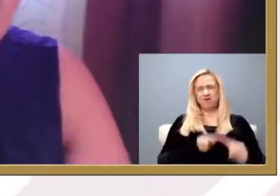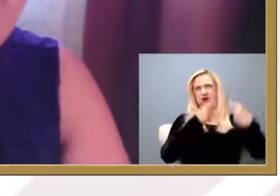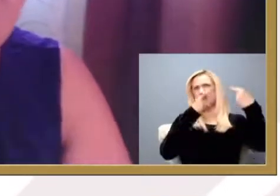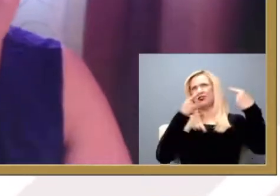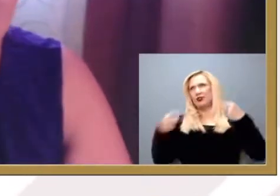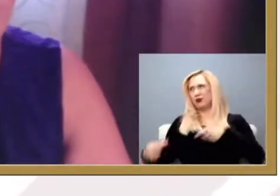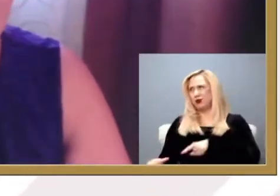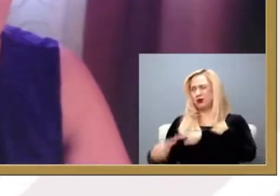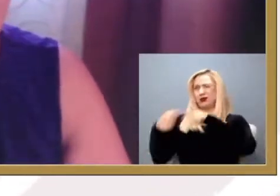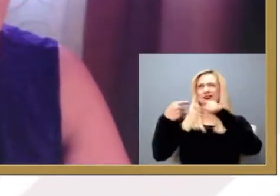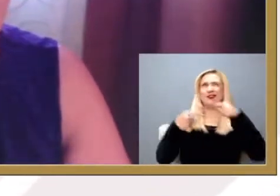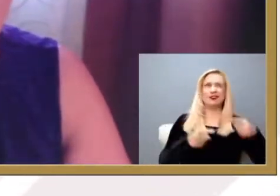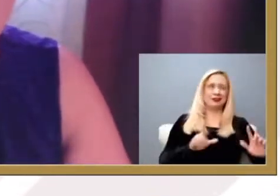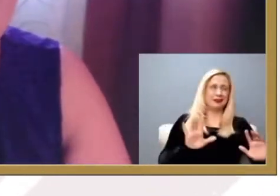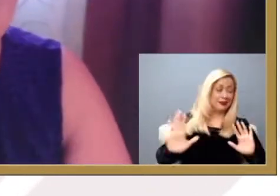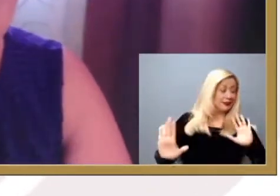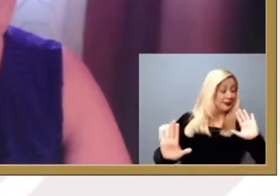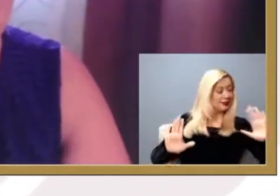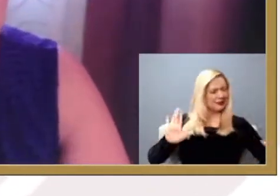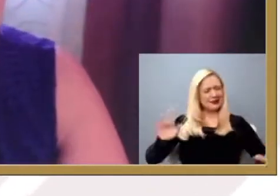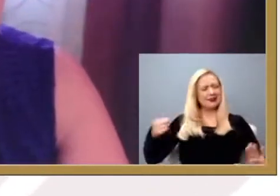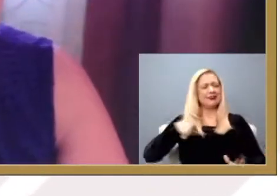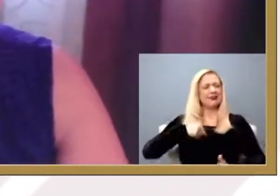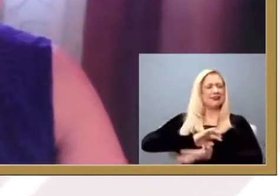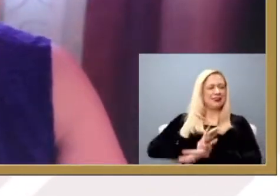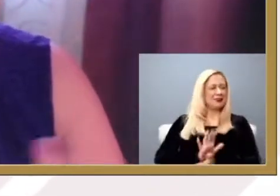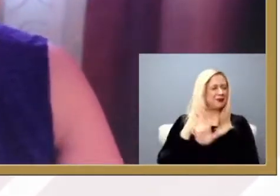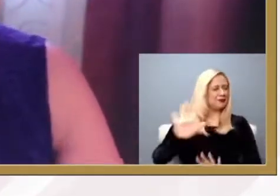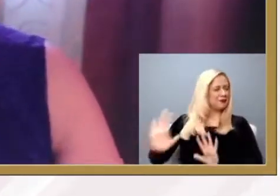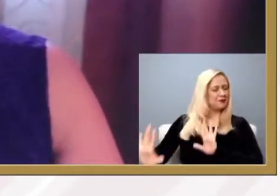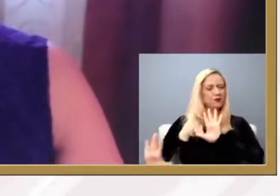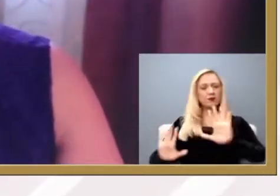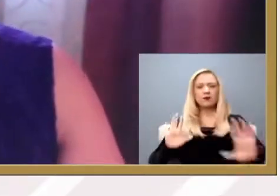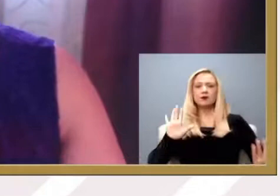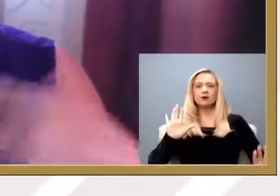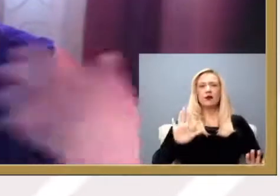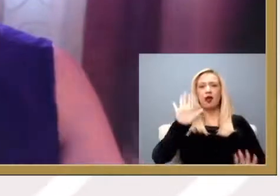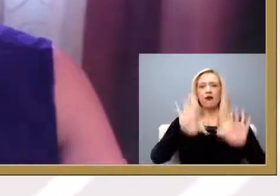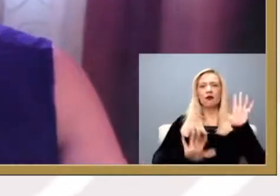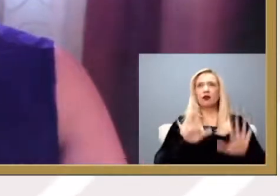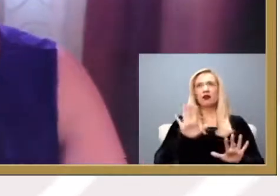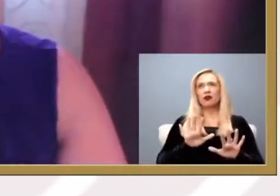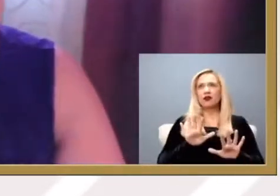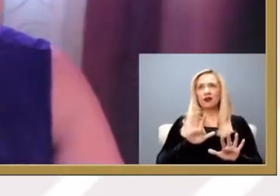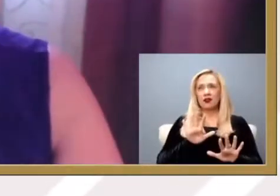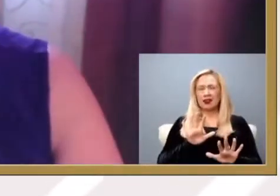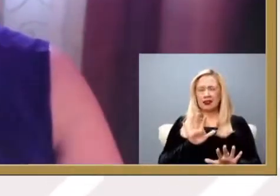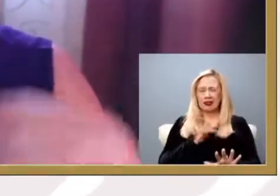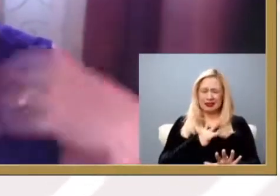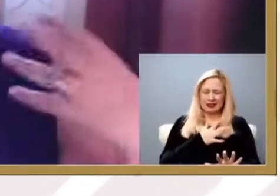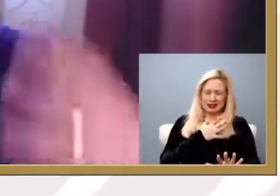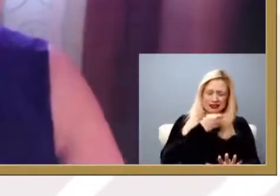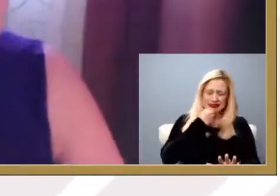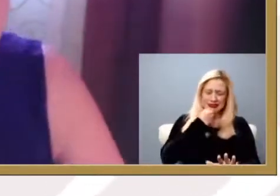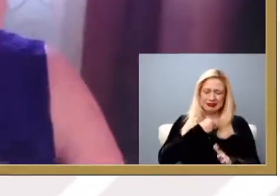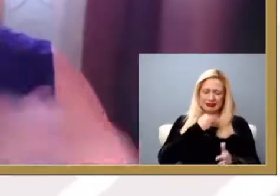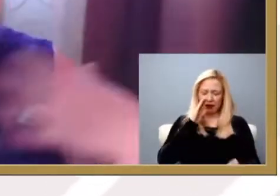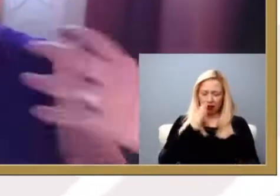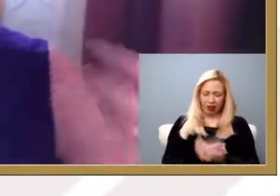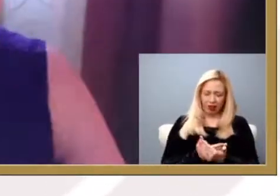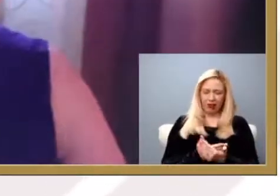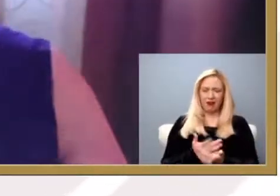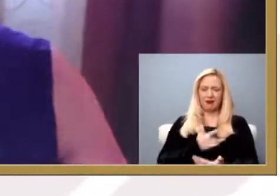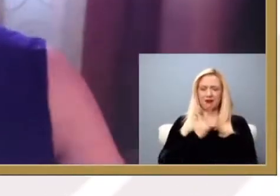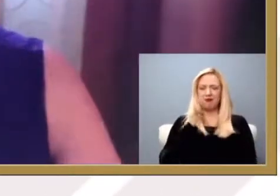ti pues sí está en esa discriminación, y a veces te la crees, ¿no? En otras ocasiones dices, no, esto no está bien, hay que hacer algo, y empiezas a trabajar